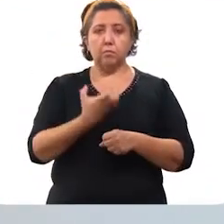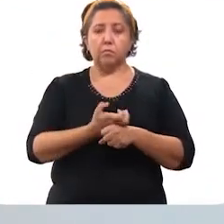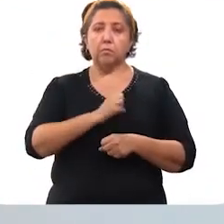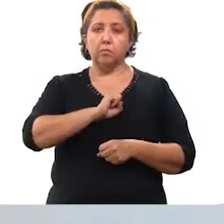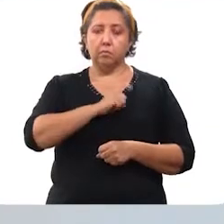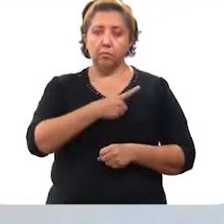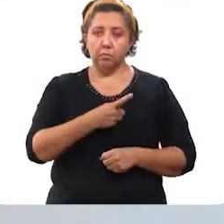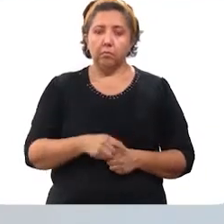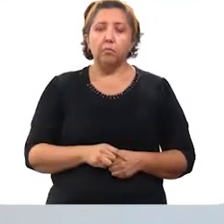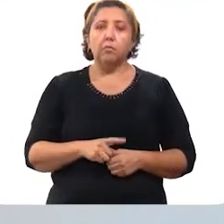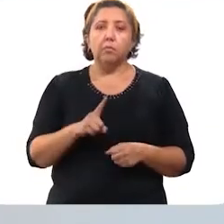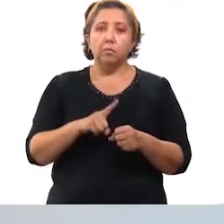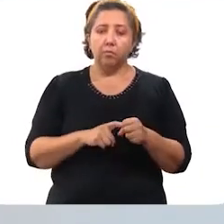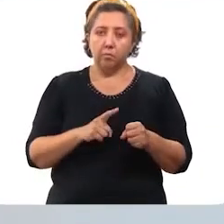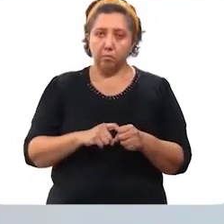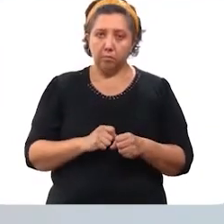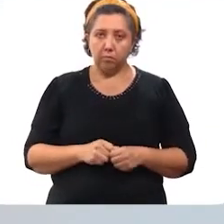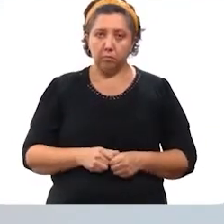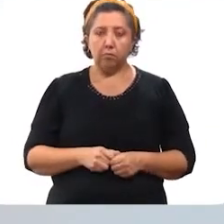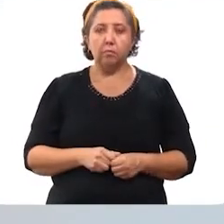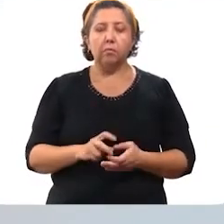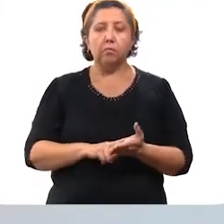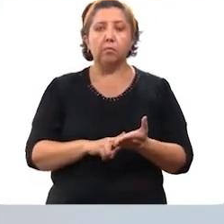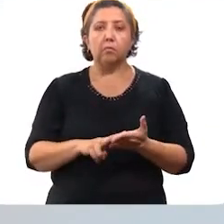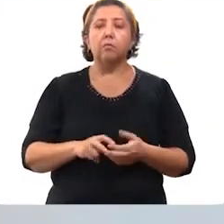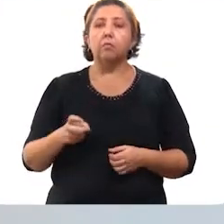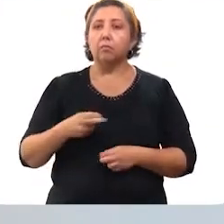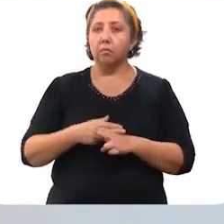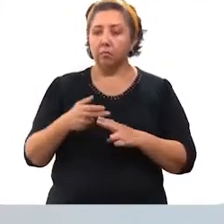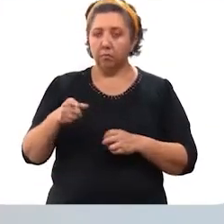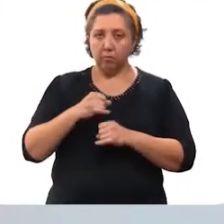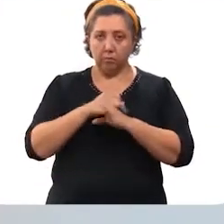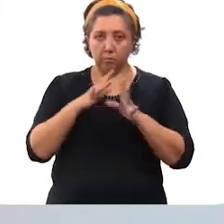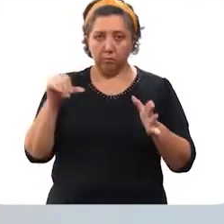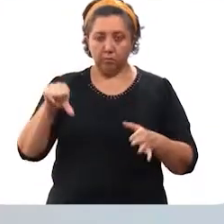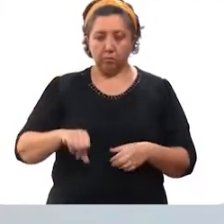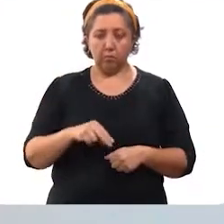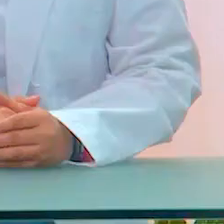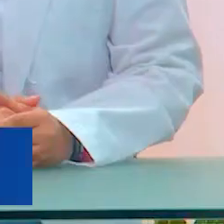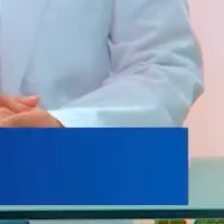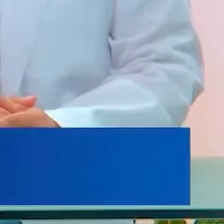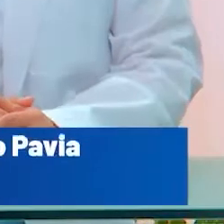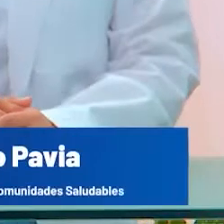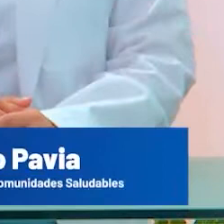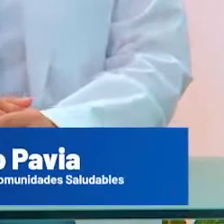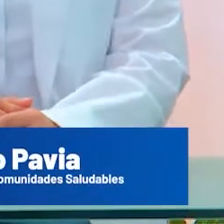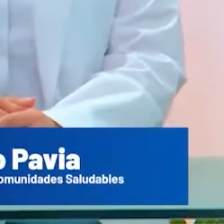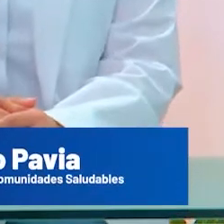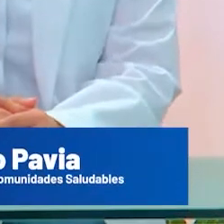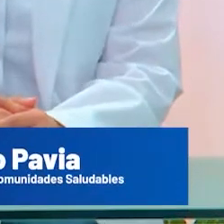semáforo estatal de salud marcan color verde. Hasta aquí el reporte del día de hoy, doctora. Muchas